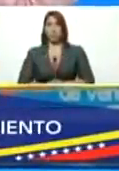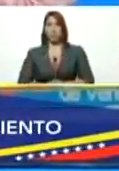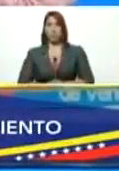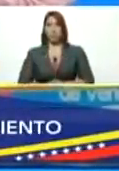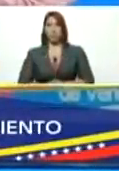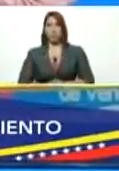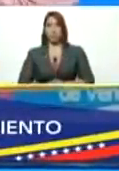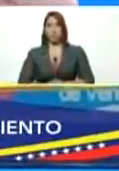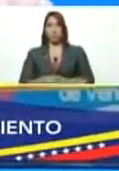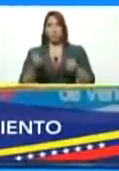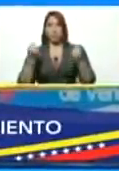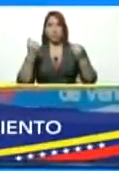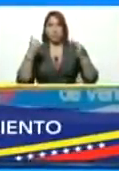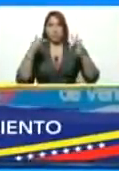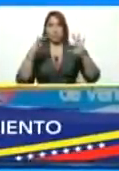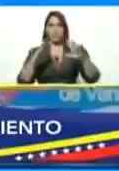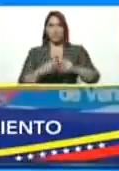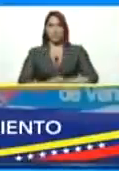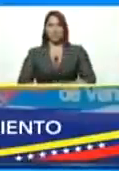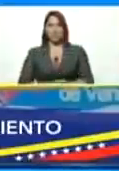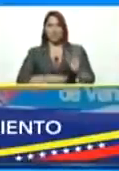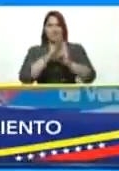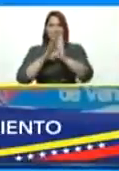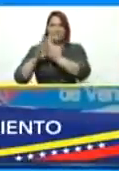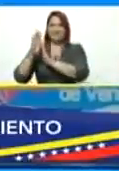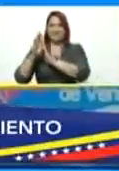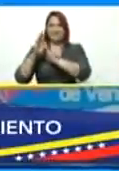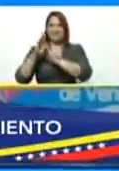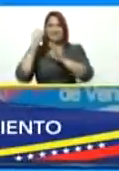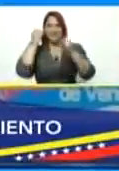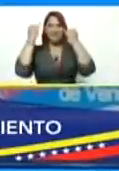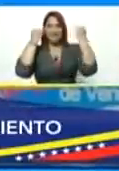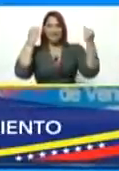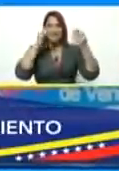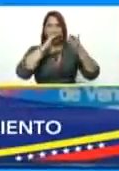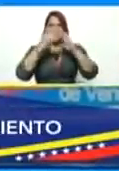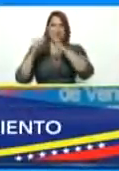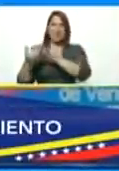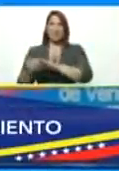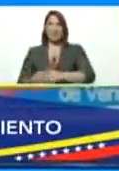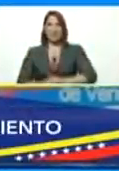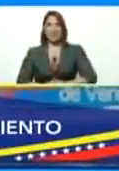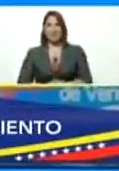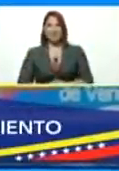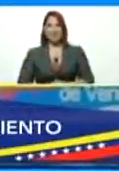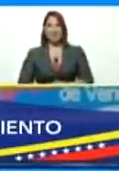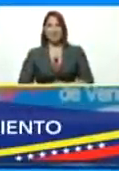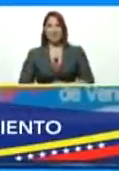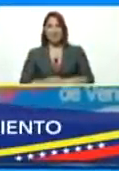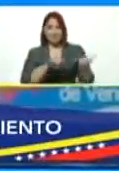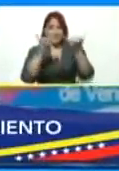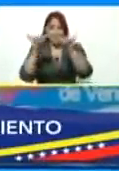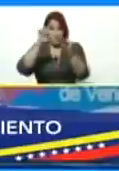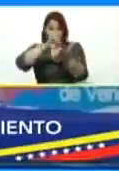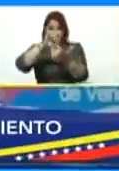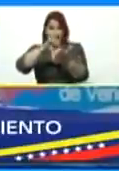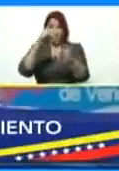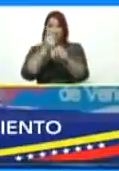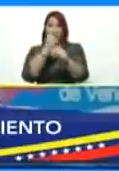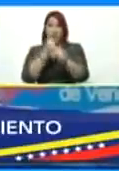cientos de emprendimientos en las comunidades en los mismos centros de trabajo